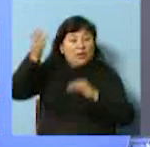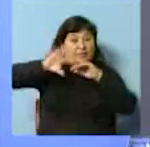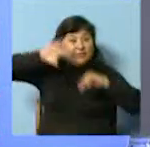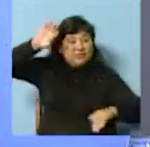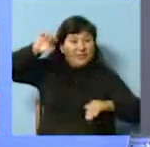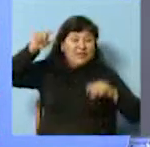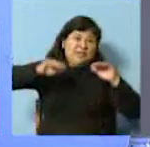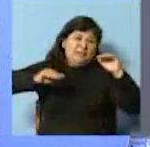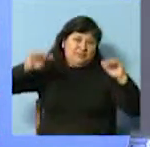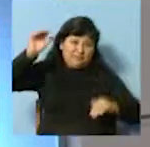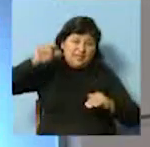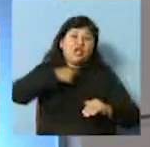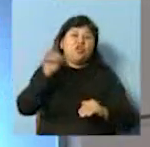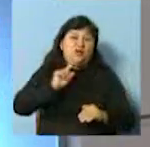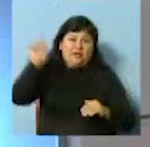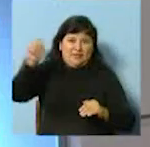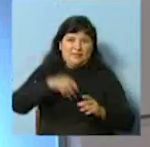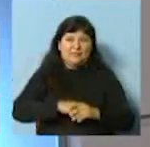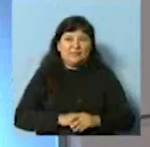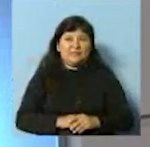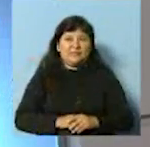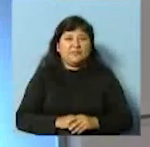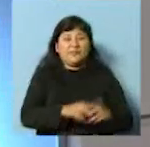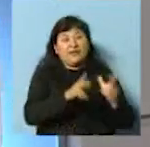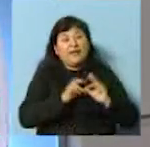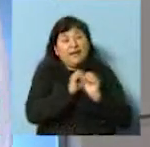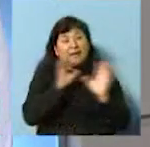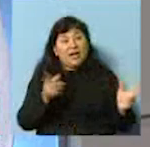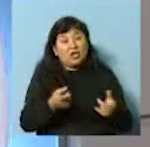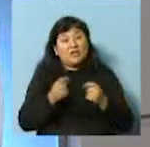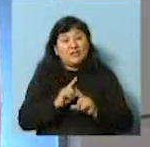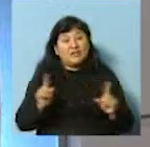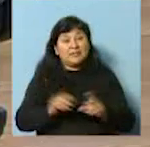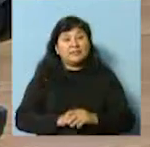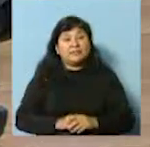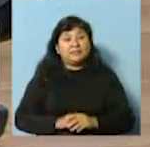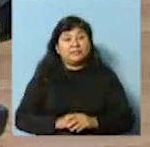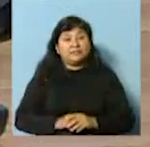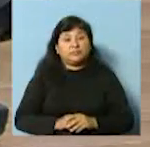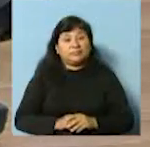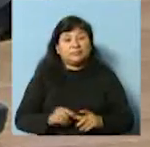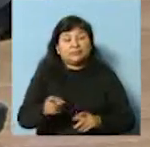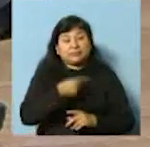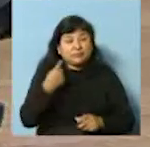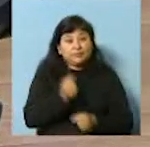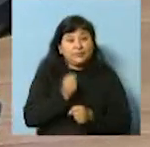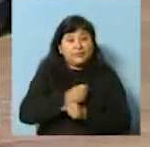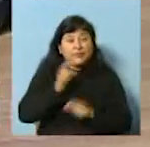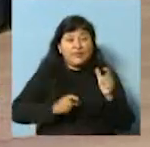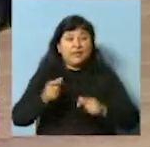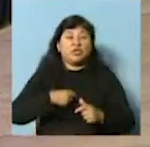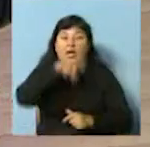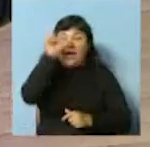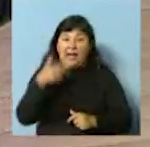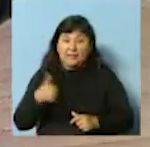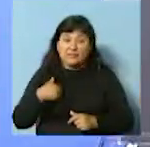queda muy bien clara alejandro porque la gente de verdad no canta el himno solamente porque nosotros creemos que los trabajadores no tenemos patria sino que